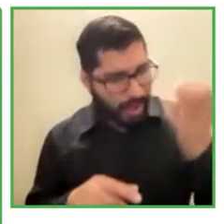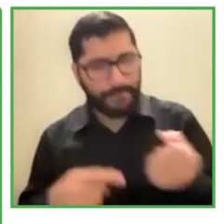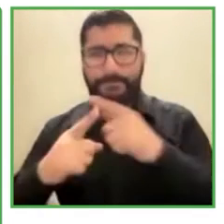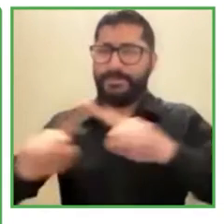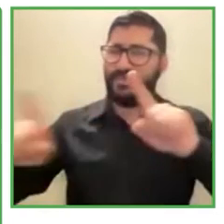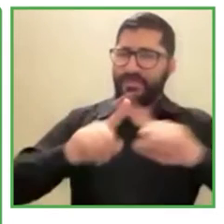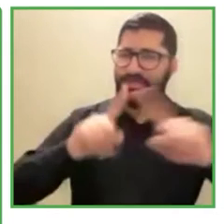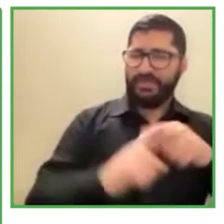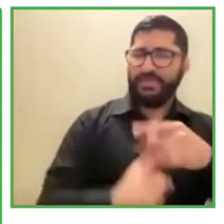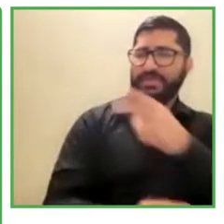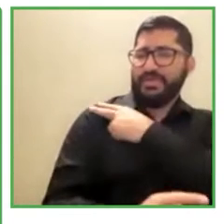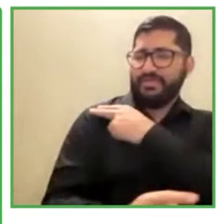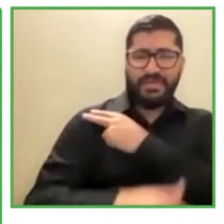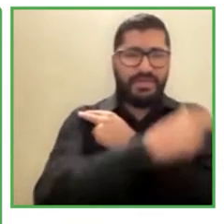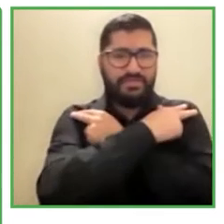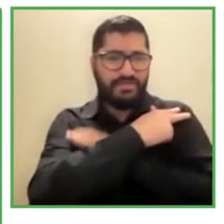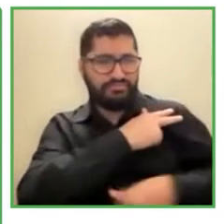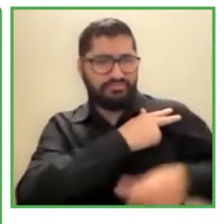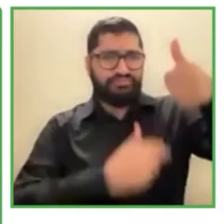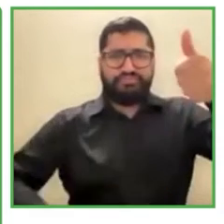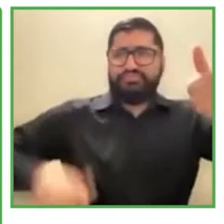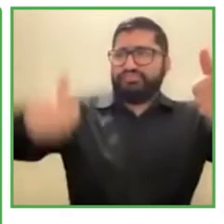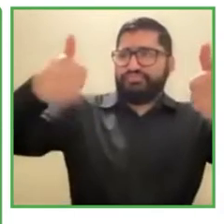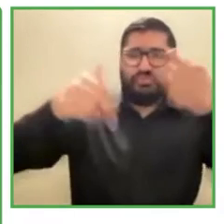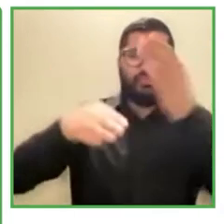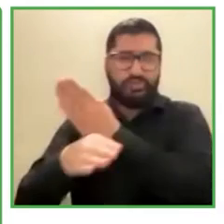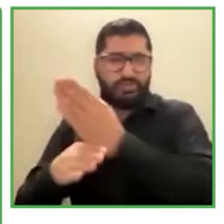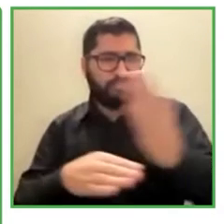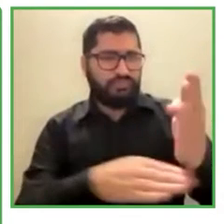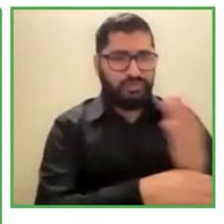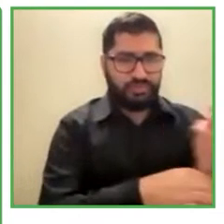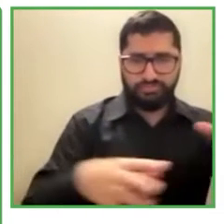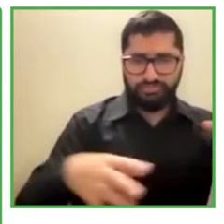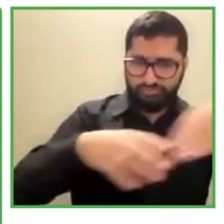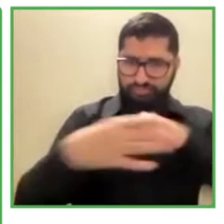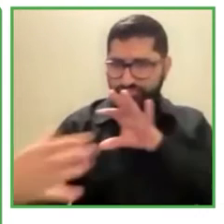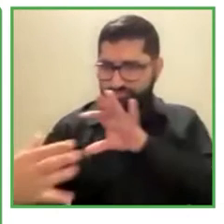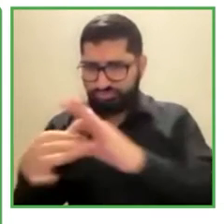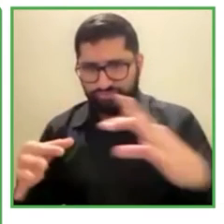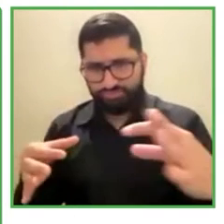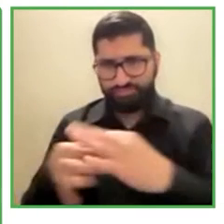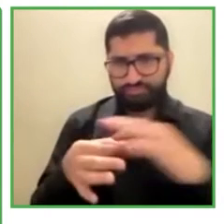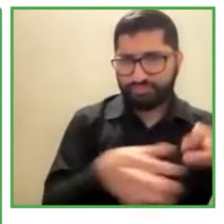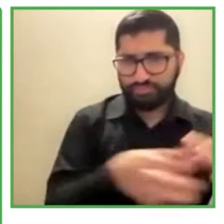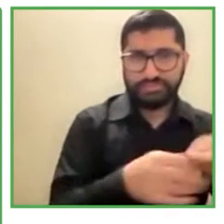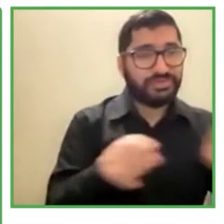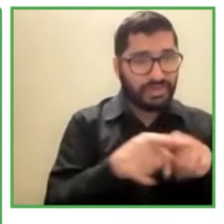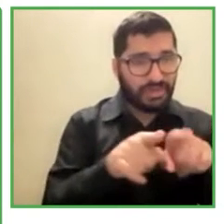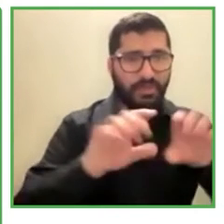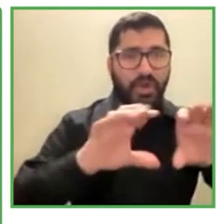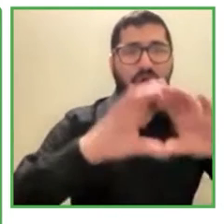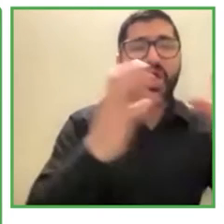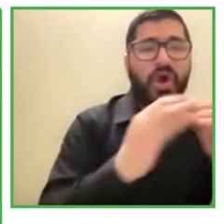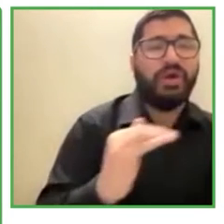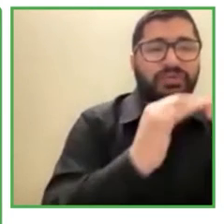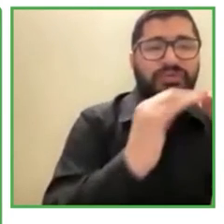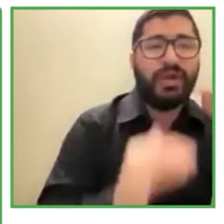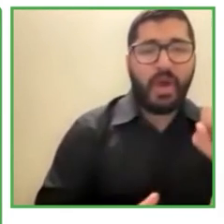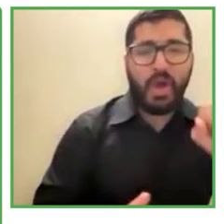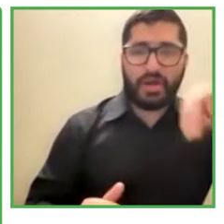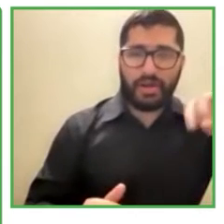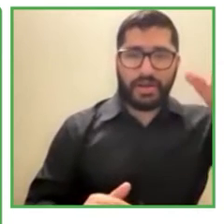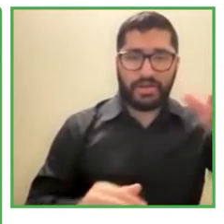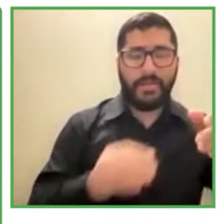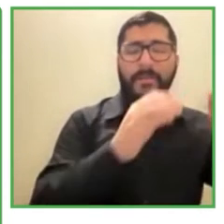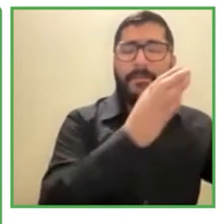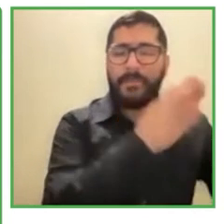entonces de manera directa con ONGs y otras organizaciones, con ministerios, para que puedan recibir referencias y aprender. Y al